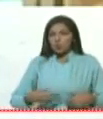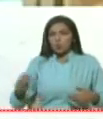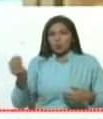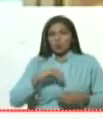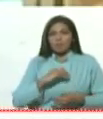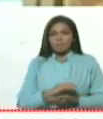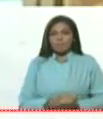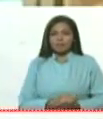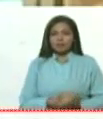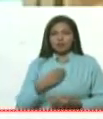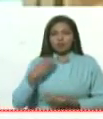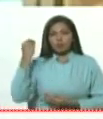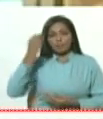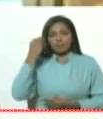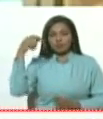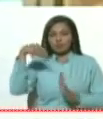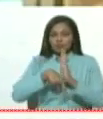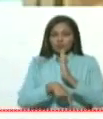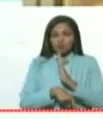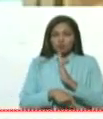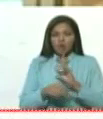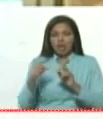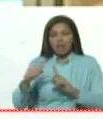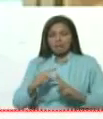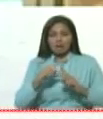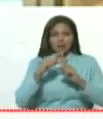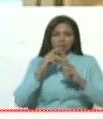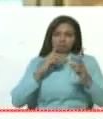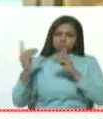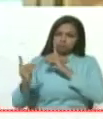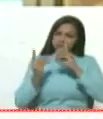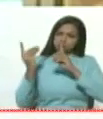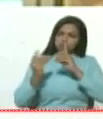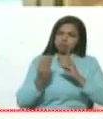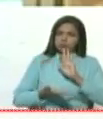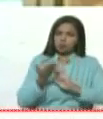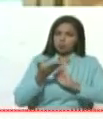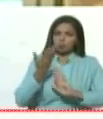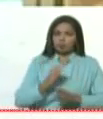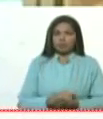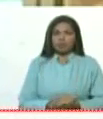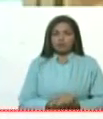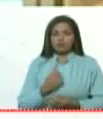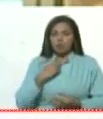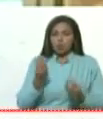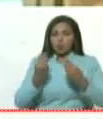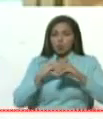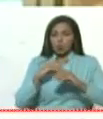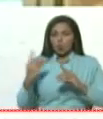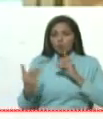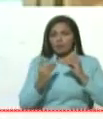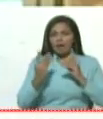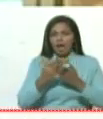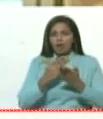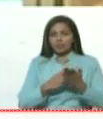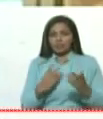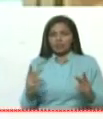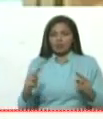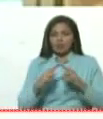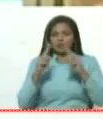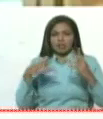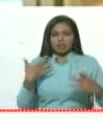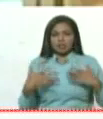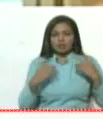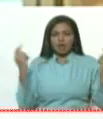sigo insistiendo. Creo profundamente en la palabra y en el diálogo. Estuve conversando antes de entrar a este evento, a